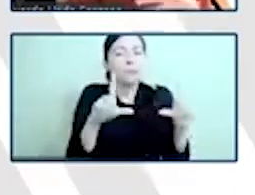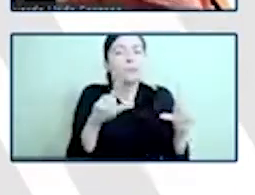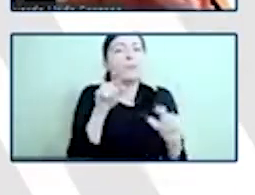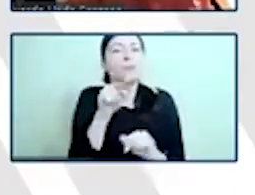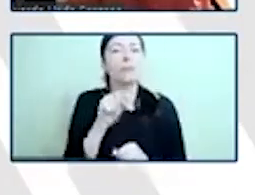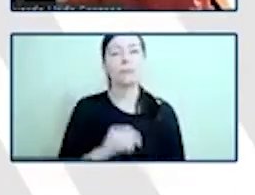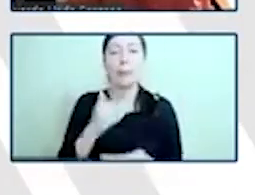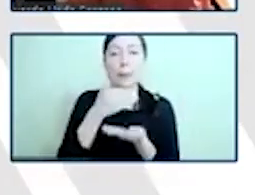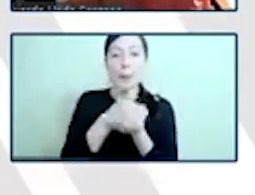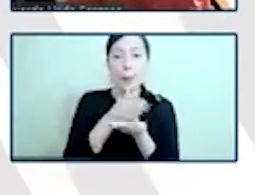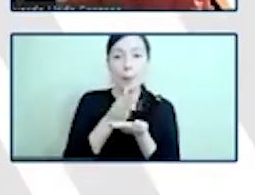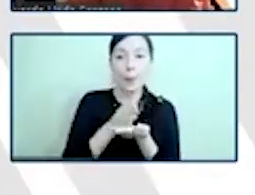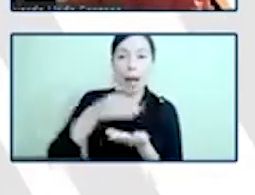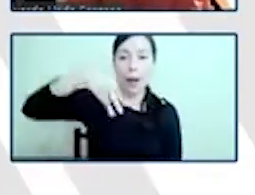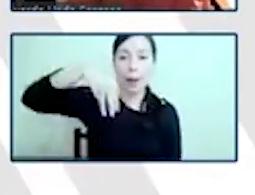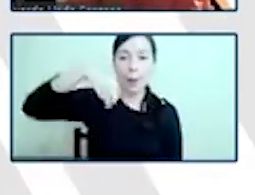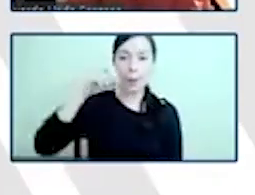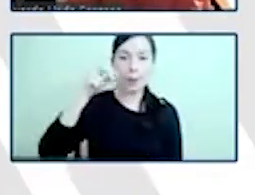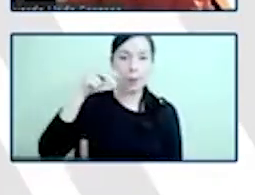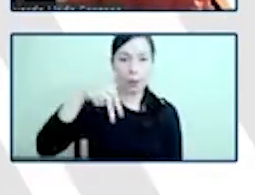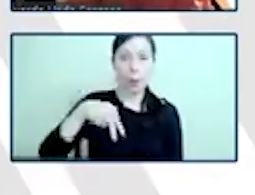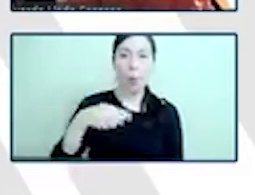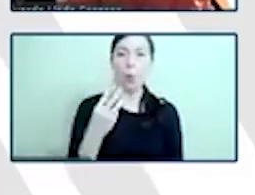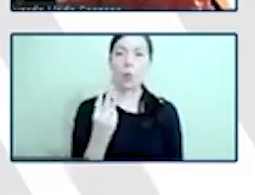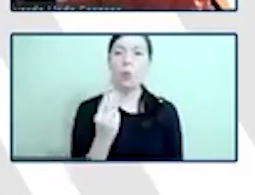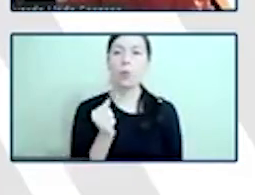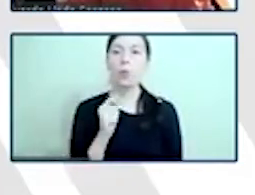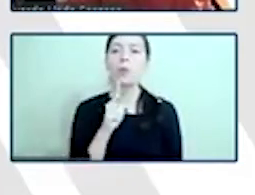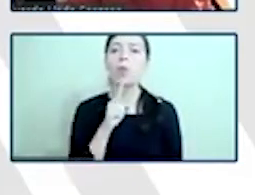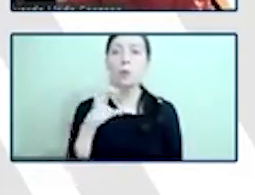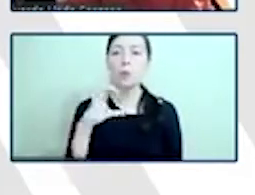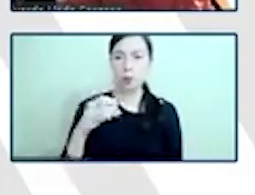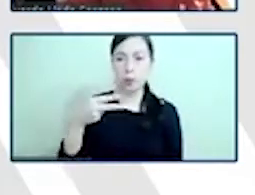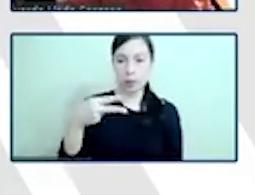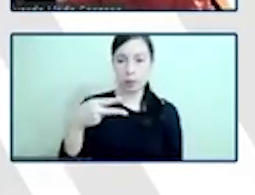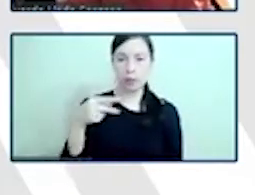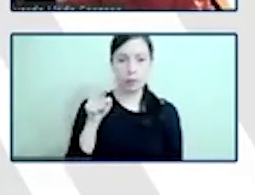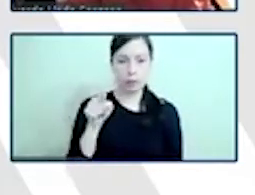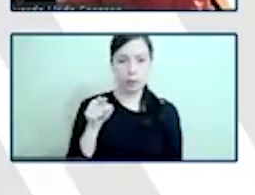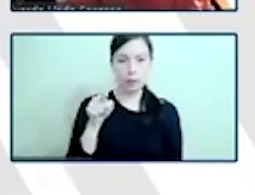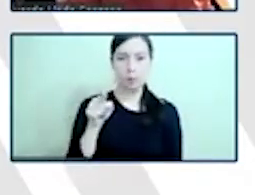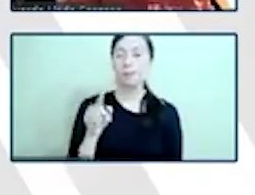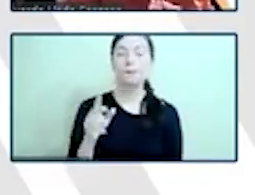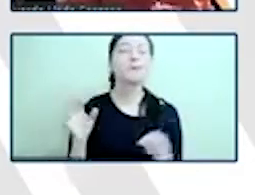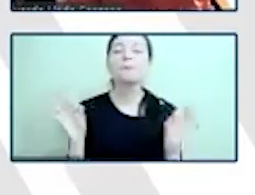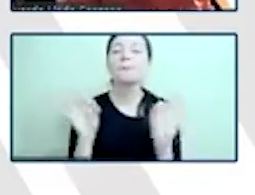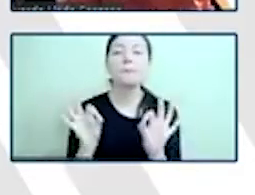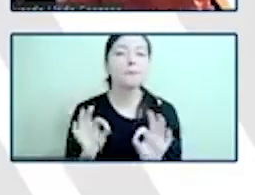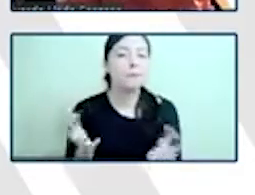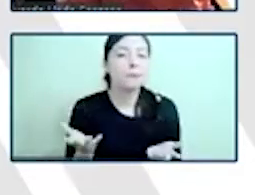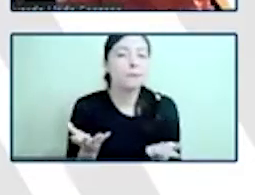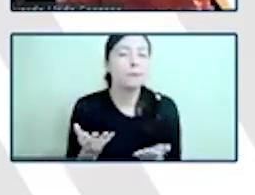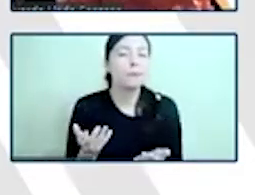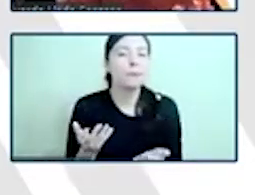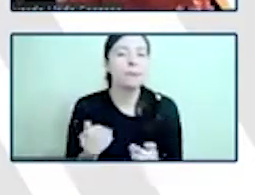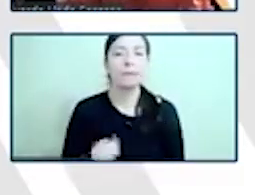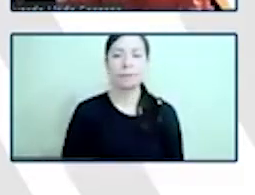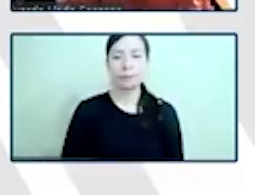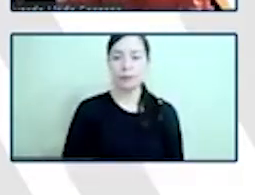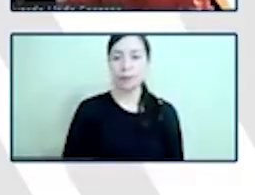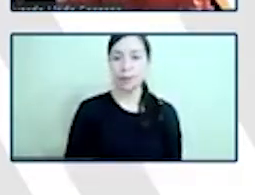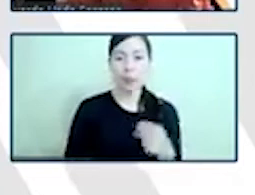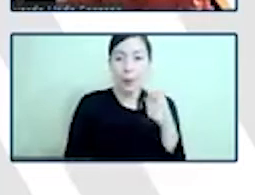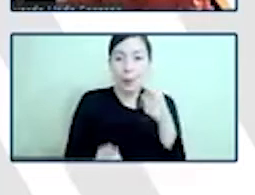que se llamó el Plan Moonwatch, que consistió en términos concretos en lo que hoy llamaríamos un primer